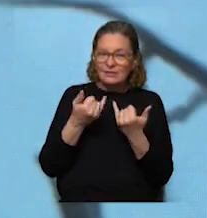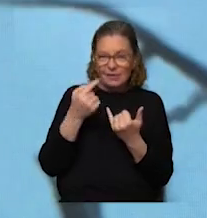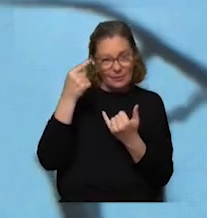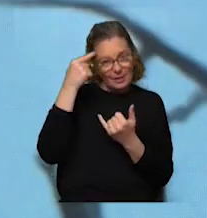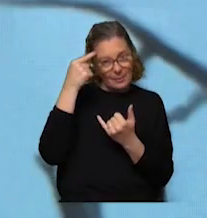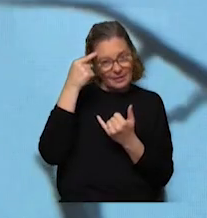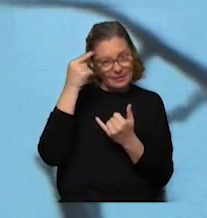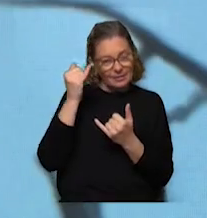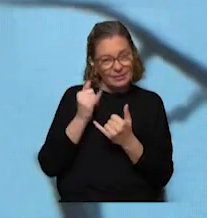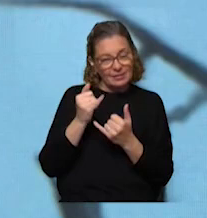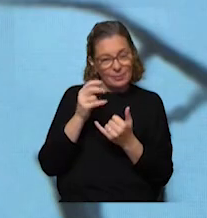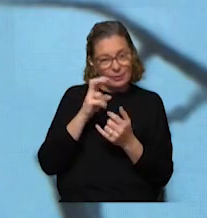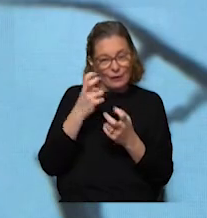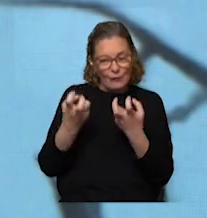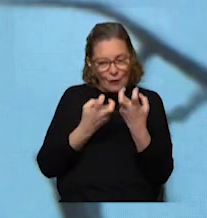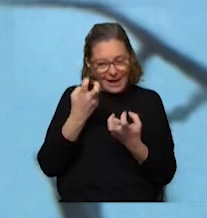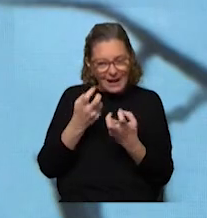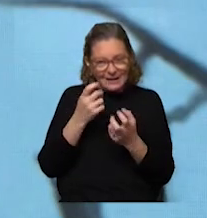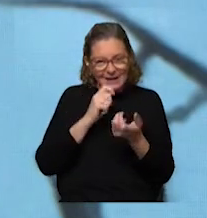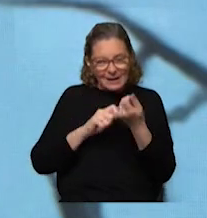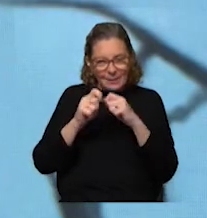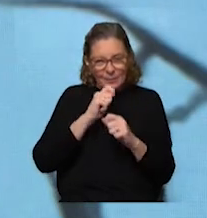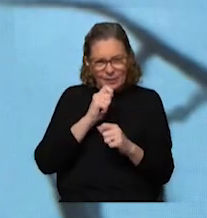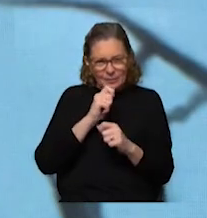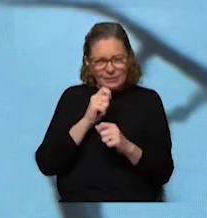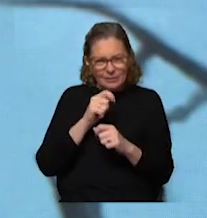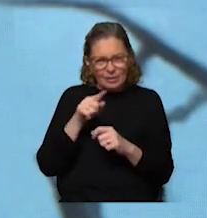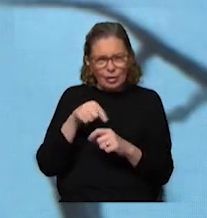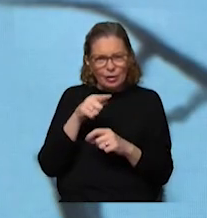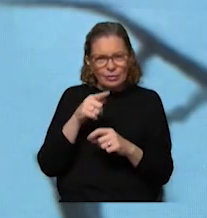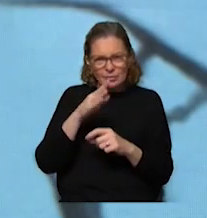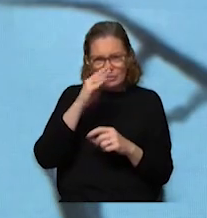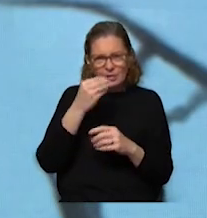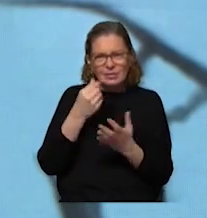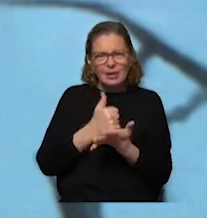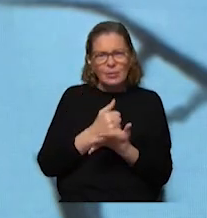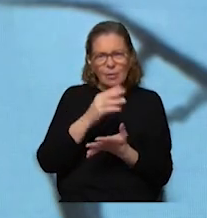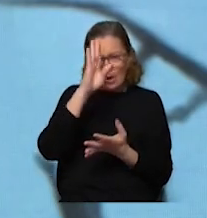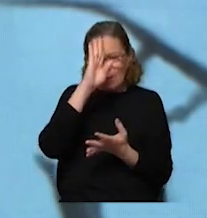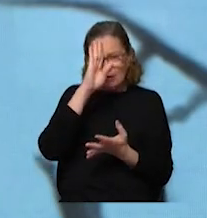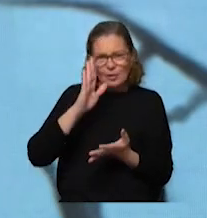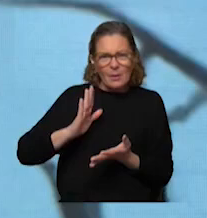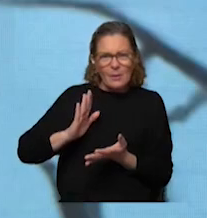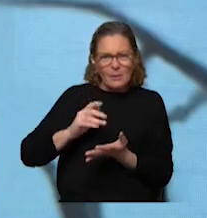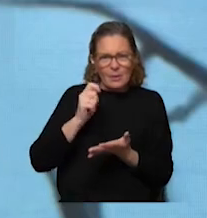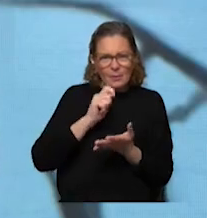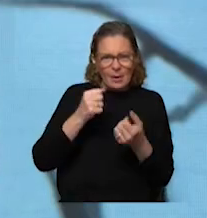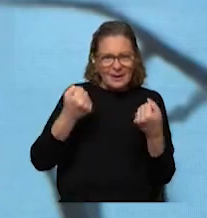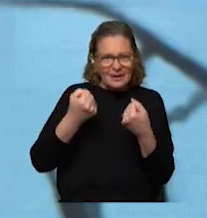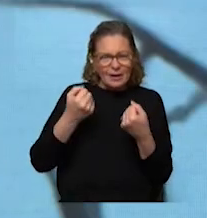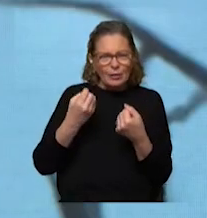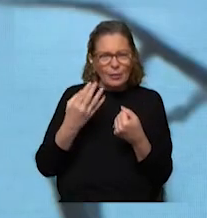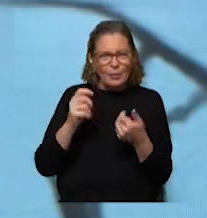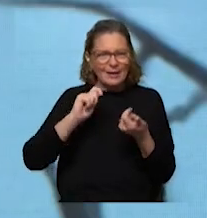sí porque en esto de rastrear entrevistas de archivo vos aprendió a manejar esta mujer que todo registramos que